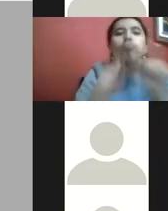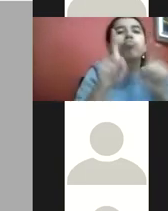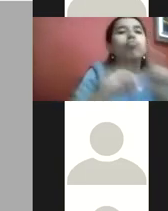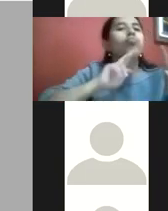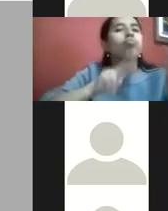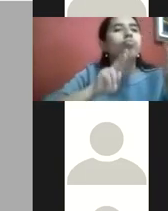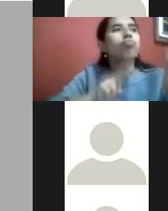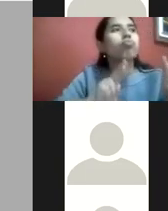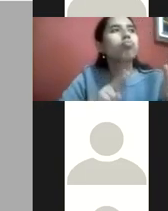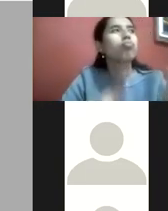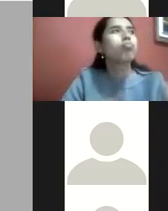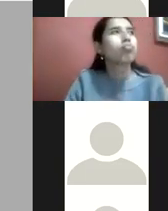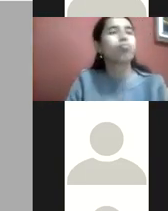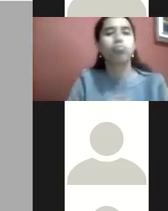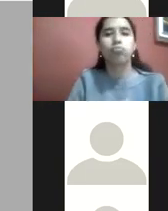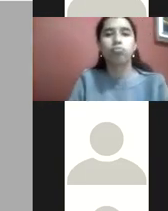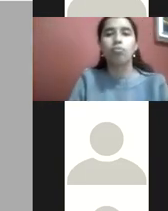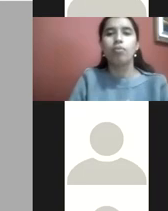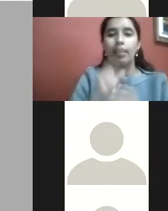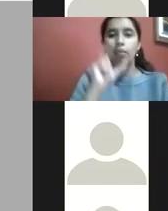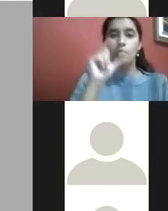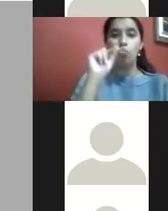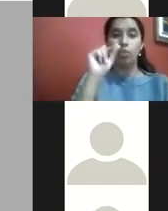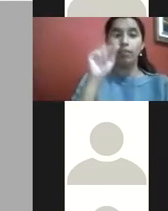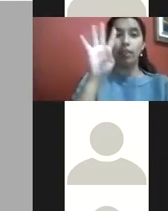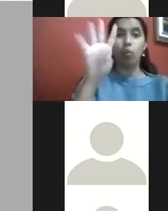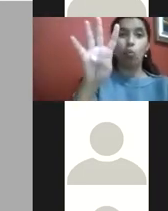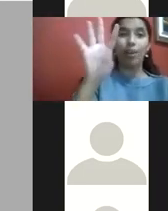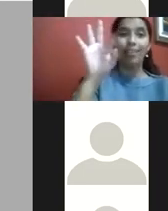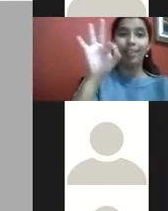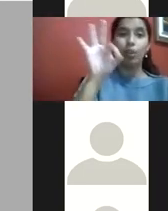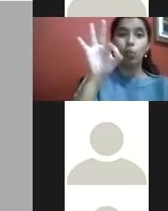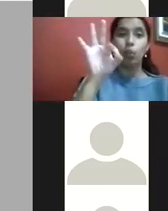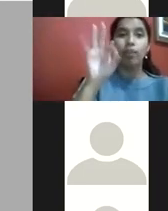es que nuestro tamaño de muestra es 49.